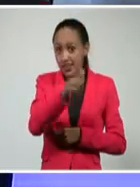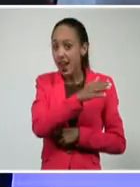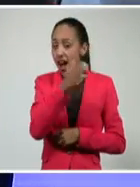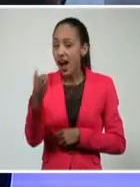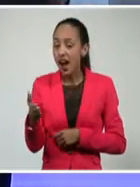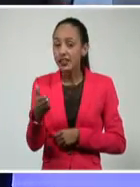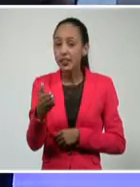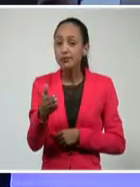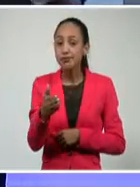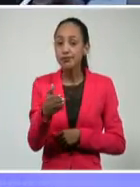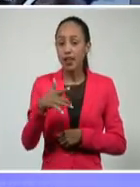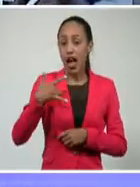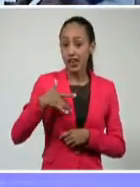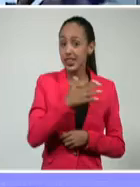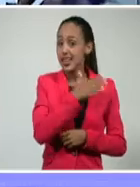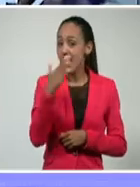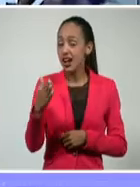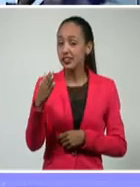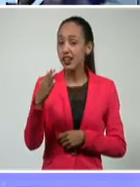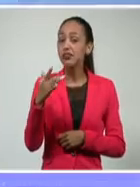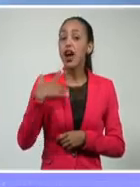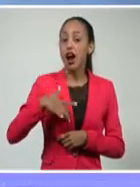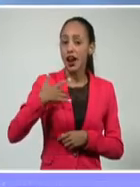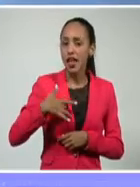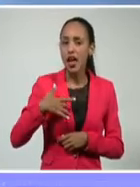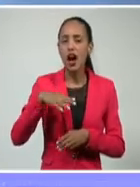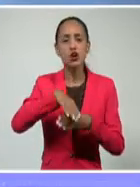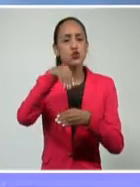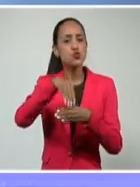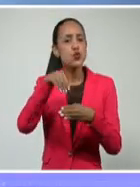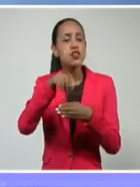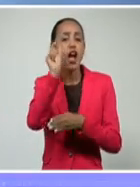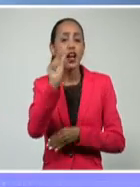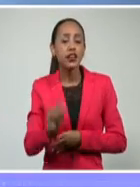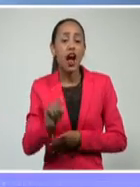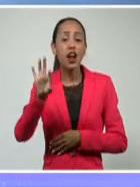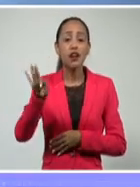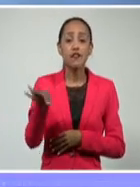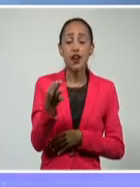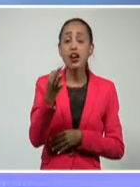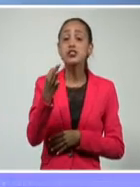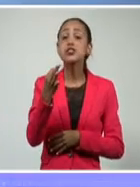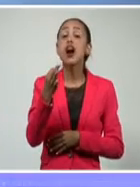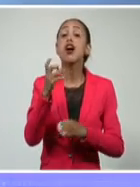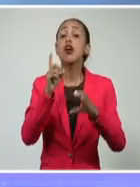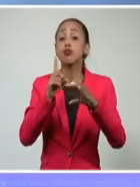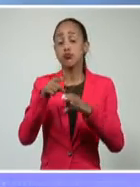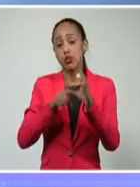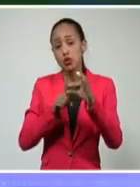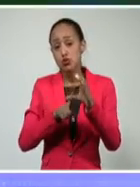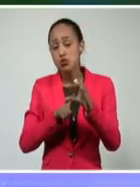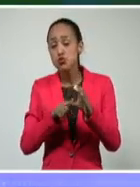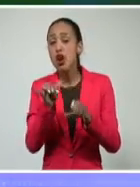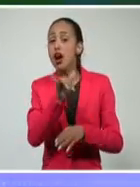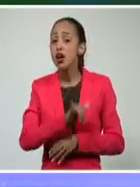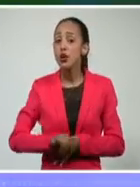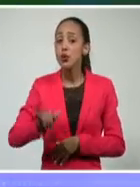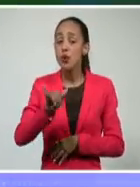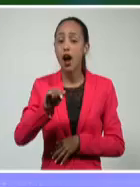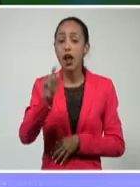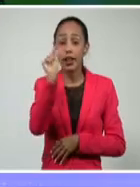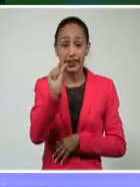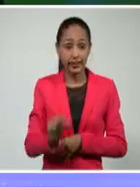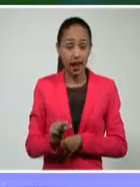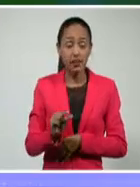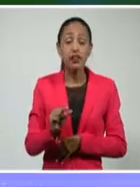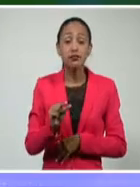Washington, D.C., pasando por Suecia, Italia, Francia, Rusia, países en África y Asia y muchos más. El